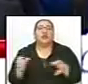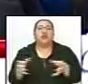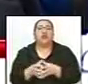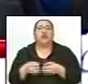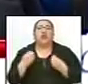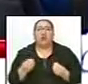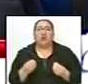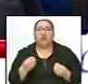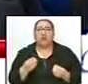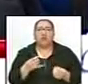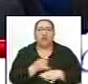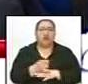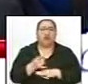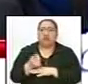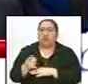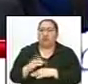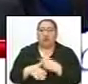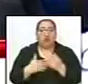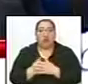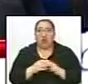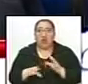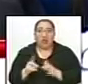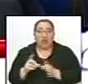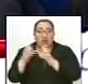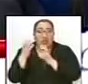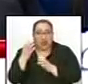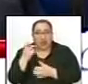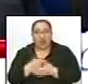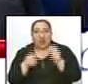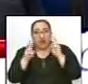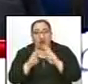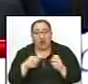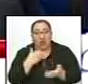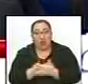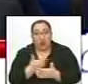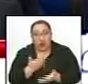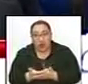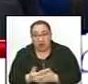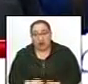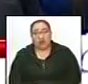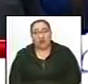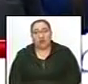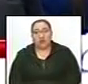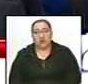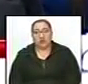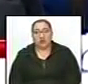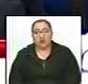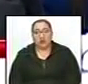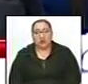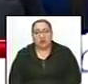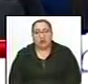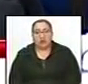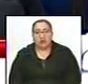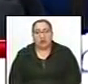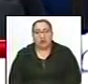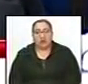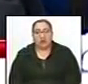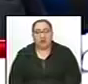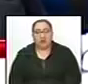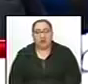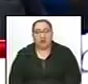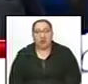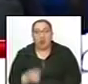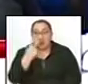como acusadores, los que formularon los cargos, los que evaluaron las pruebas, los que vieron los indicios o